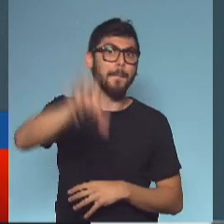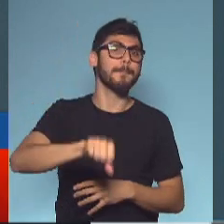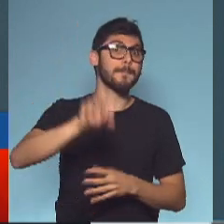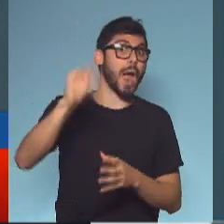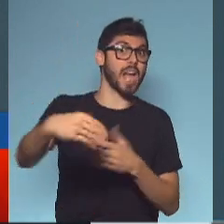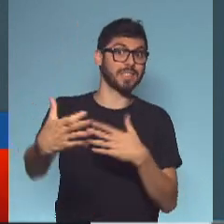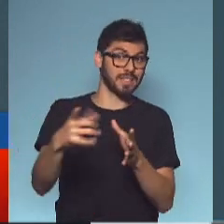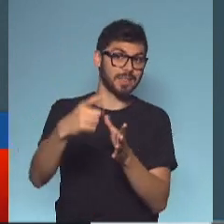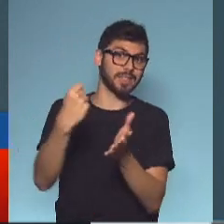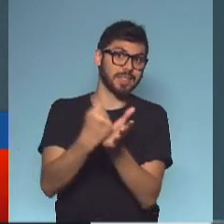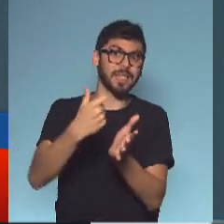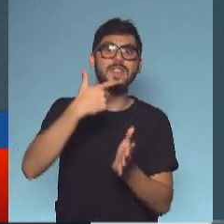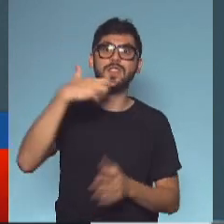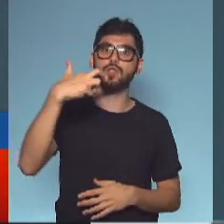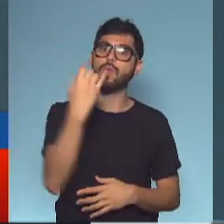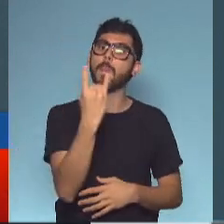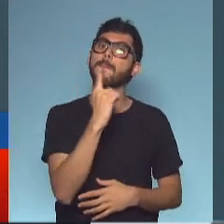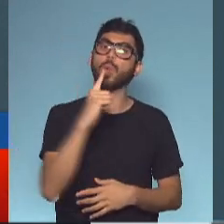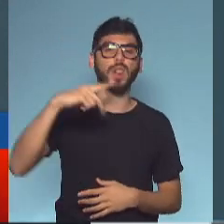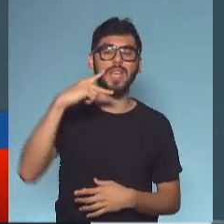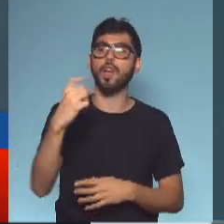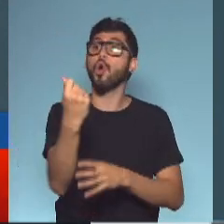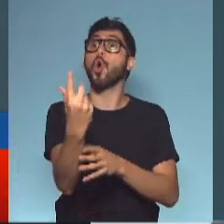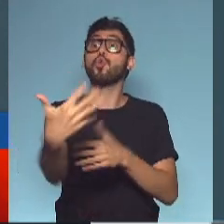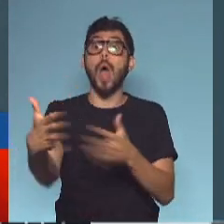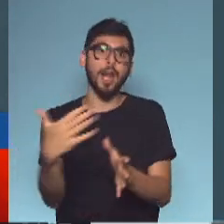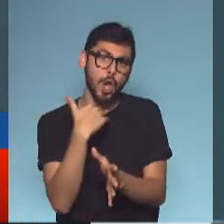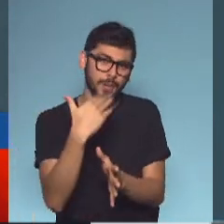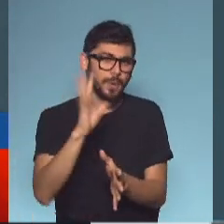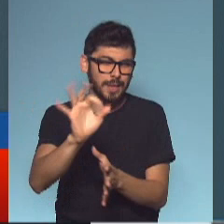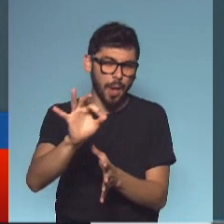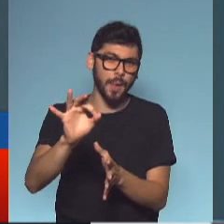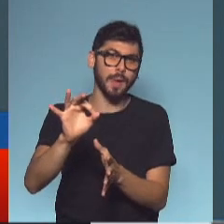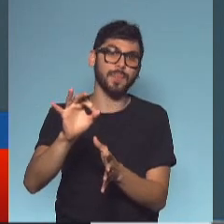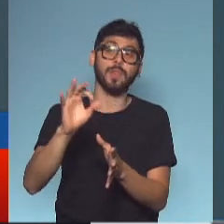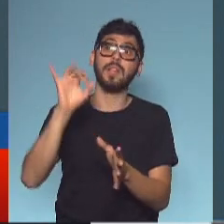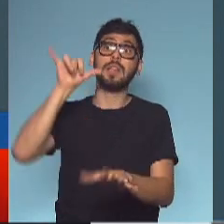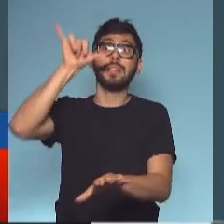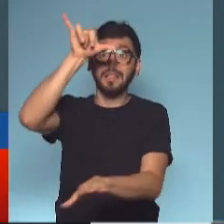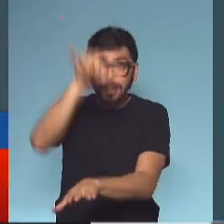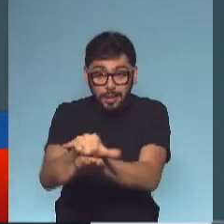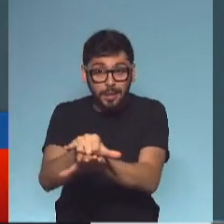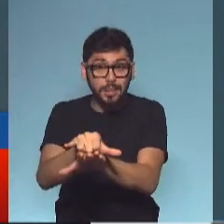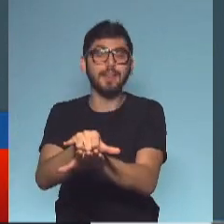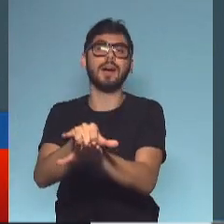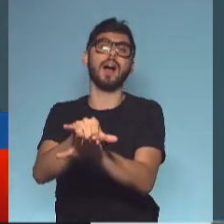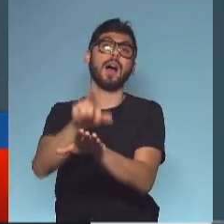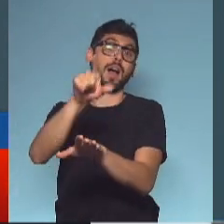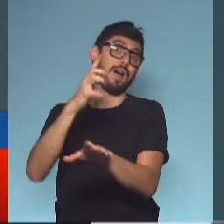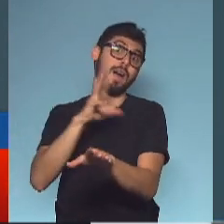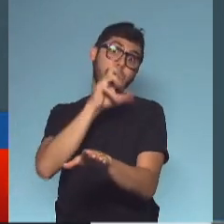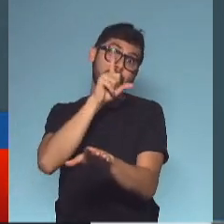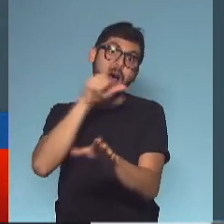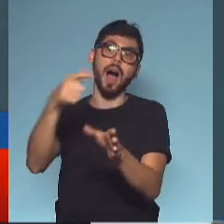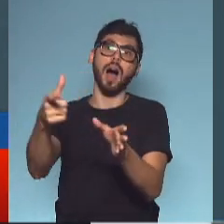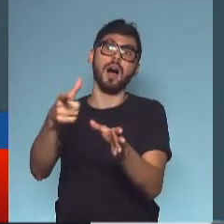vacunas de Sputnik. No sabemos todavía la cantidad, sabemos que las Sputnik, hasta que no está el vuelo de aerolíneas aterrizando a la Ezeiza, no